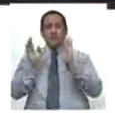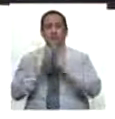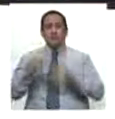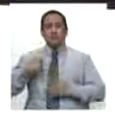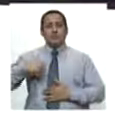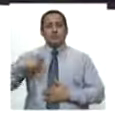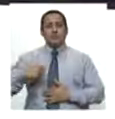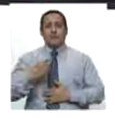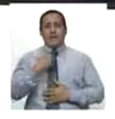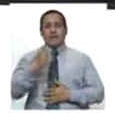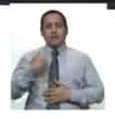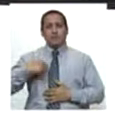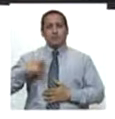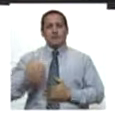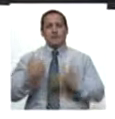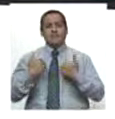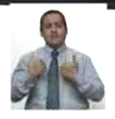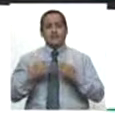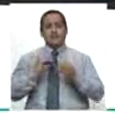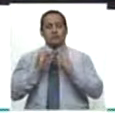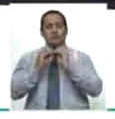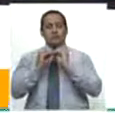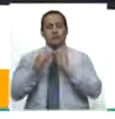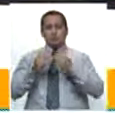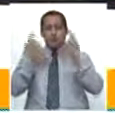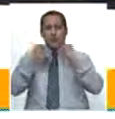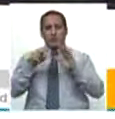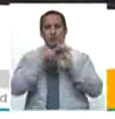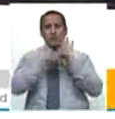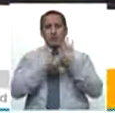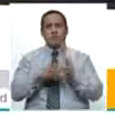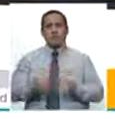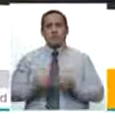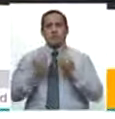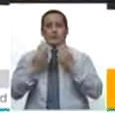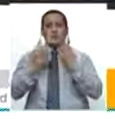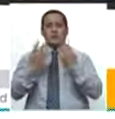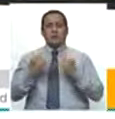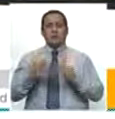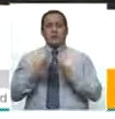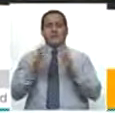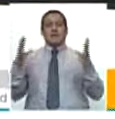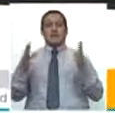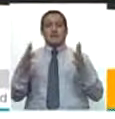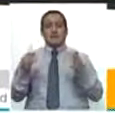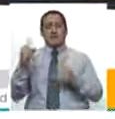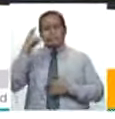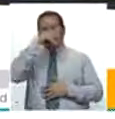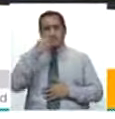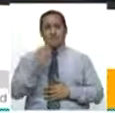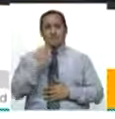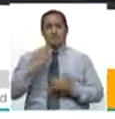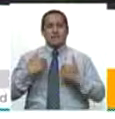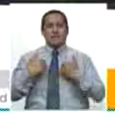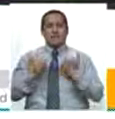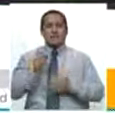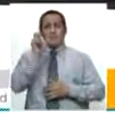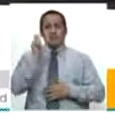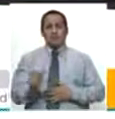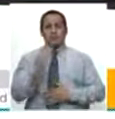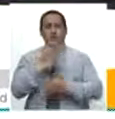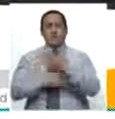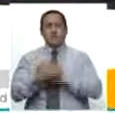en el caso de las municipalidades, las municipalidades tienen que adecuar toda su normativa porque una de las grandes dificultades que tenemos